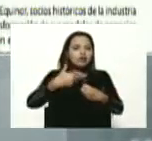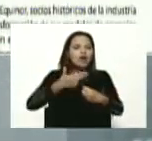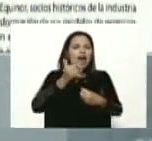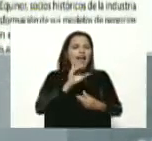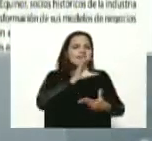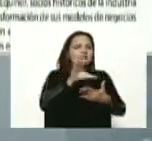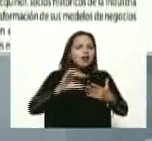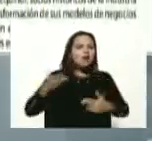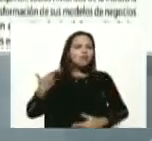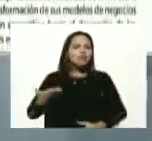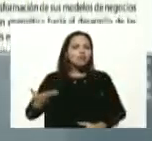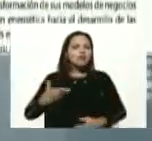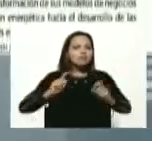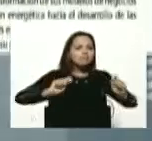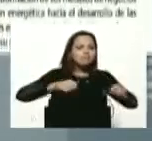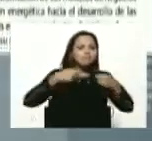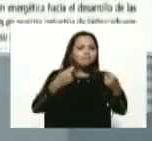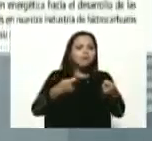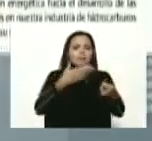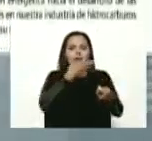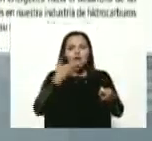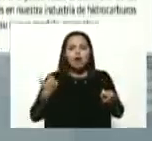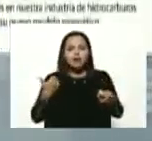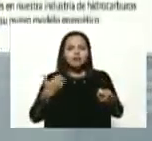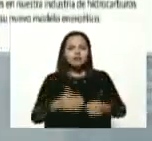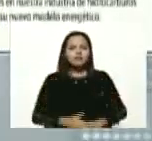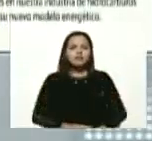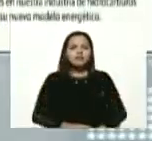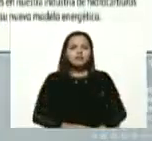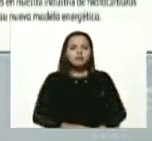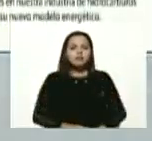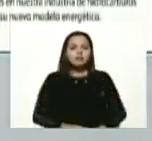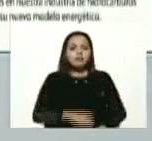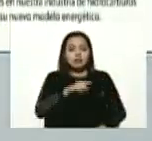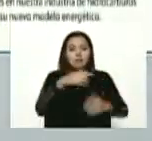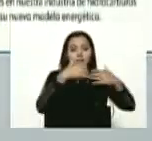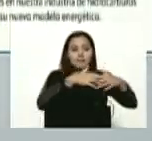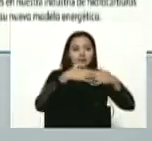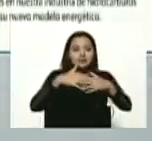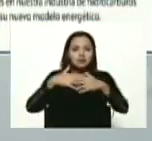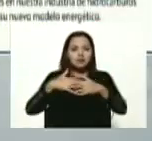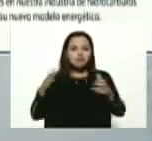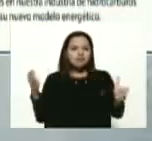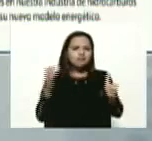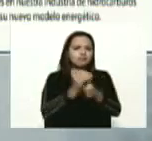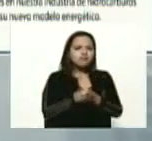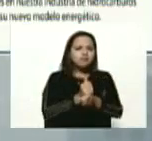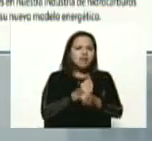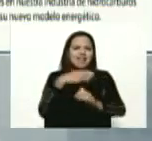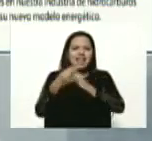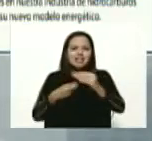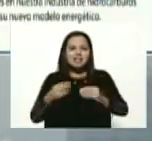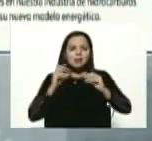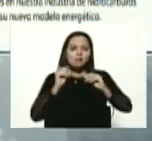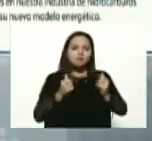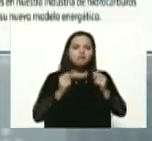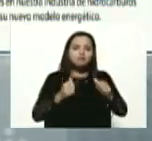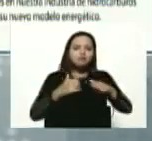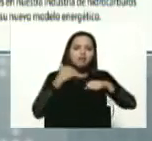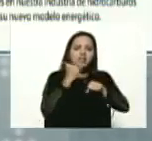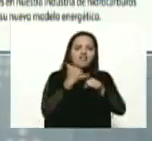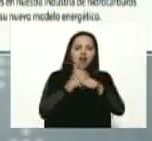la recuperación de todas las unidades del mejorador de Petrocedeño, logrando la puesta en marcha de sus